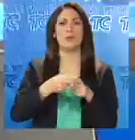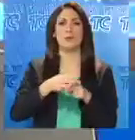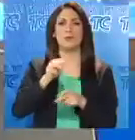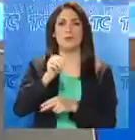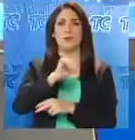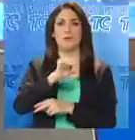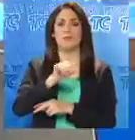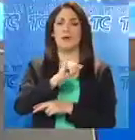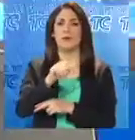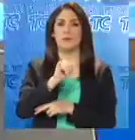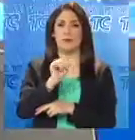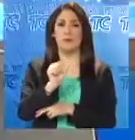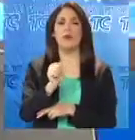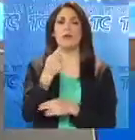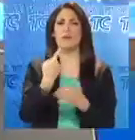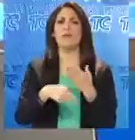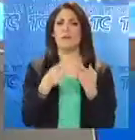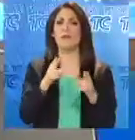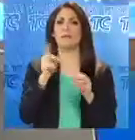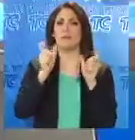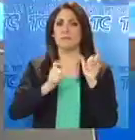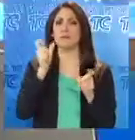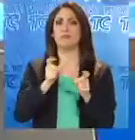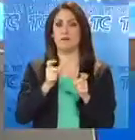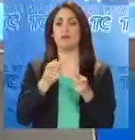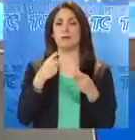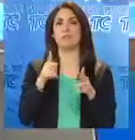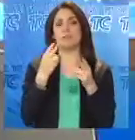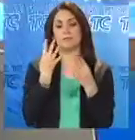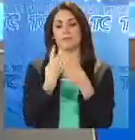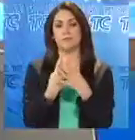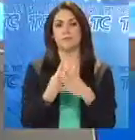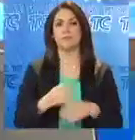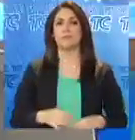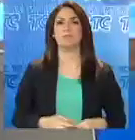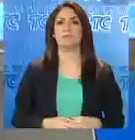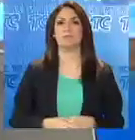de disturbios. Varias personas resultaron heridas y otras fueron detenidas.